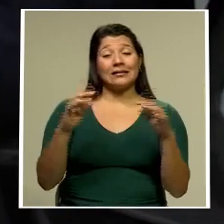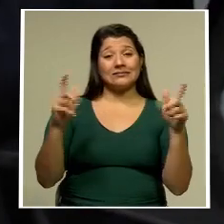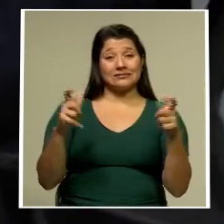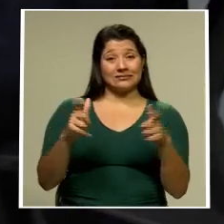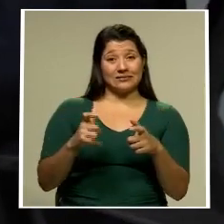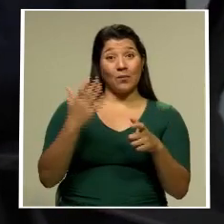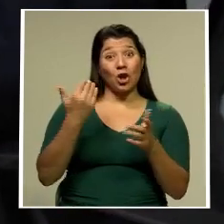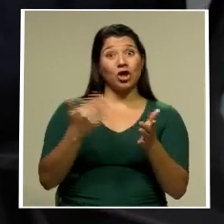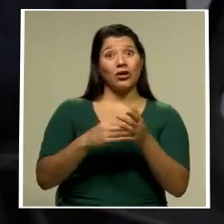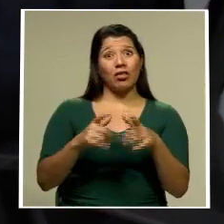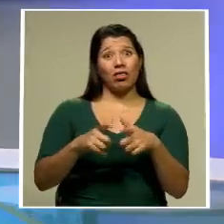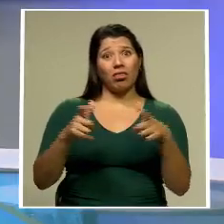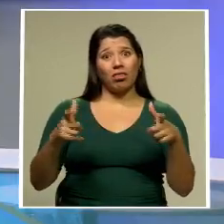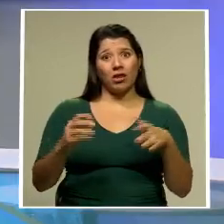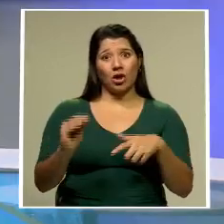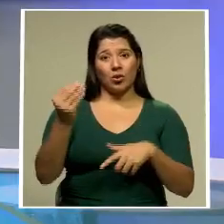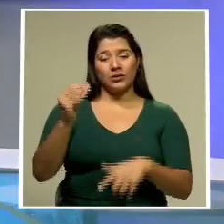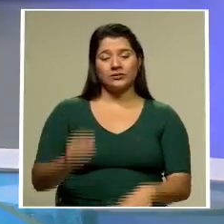los jóvenes.